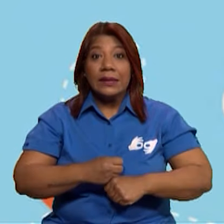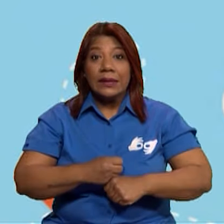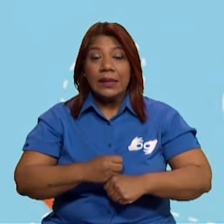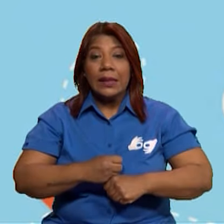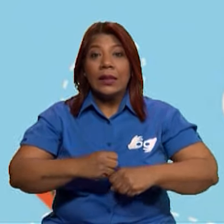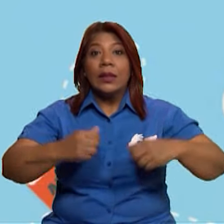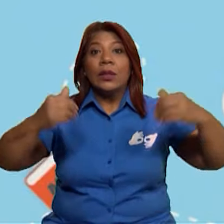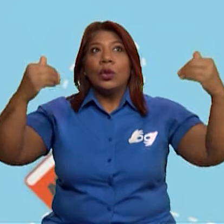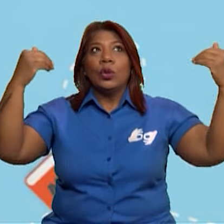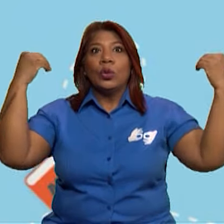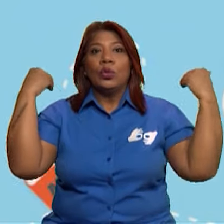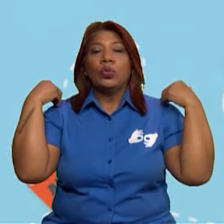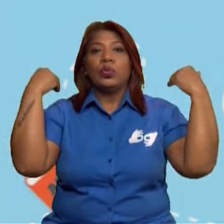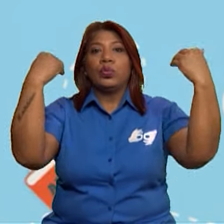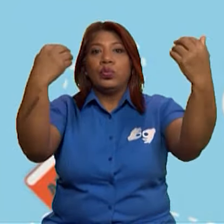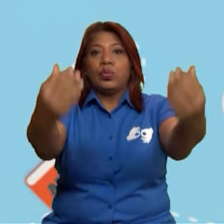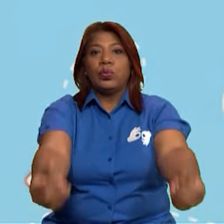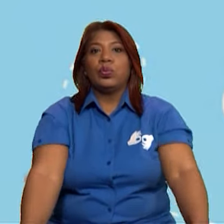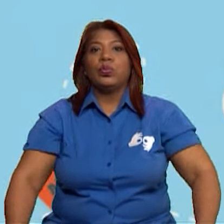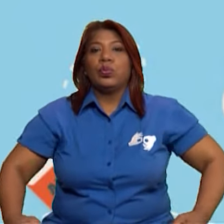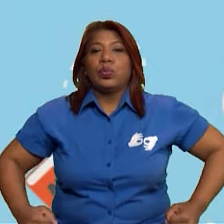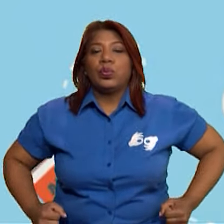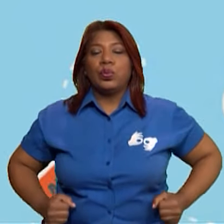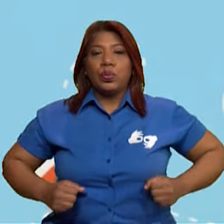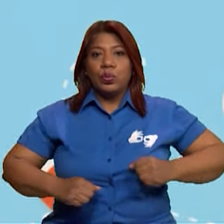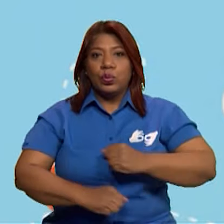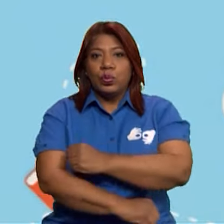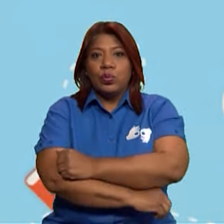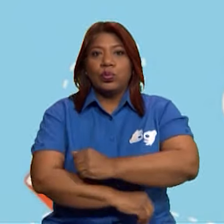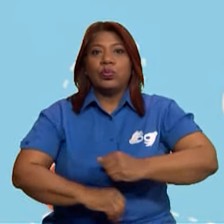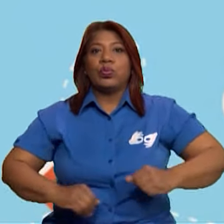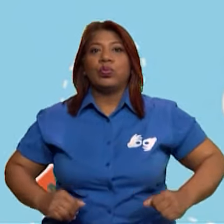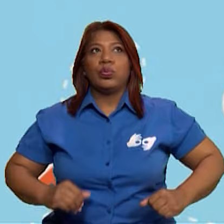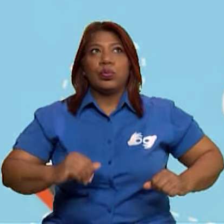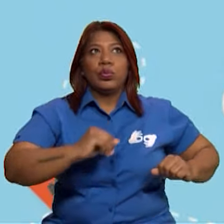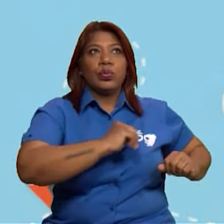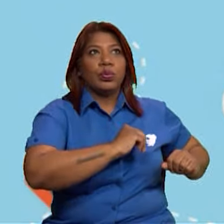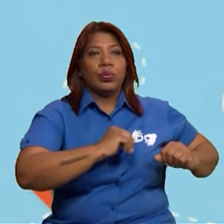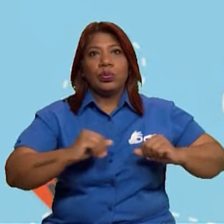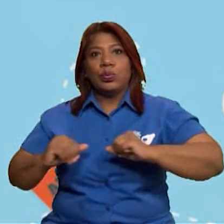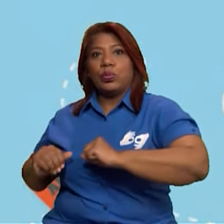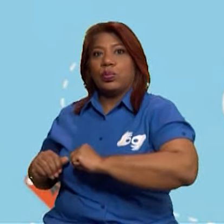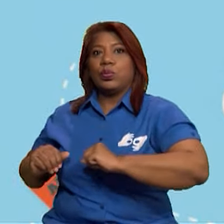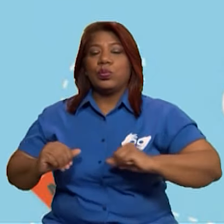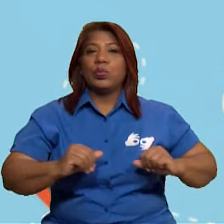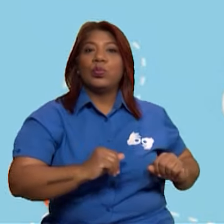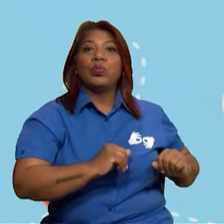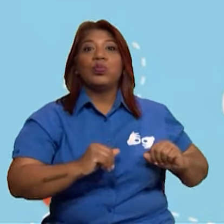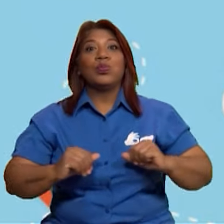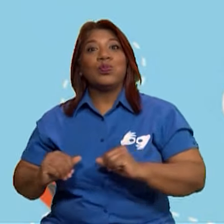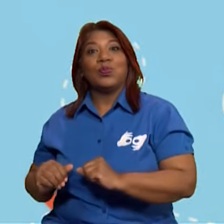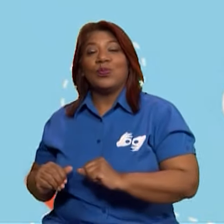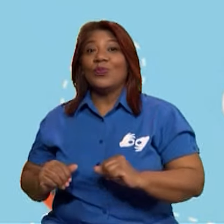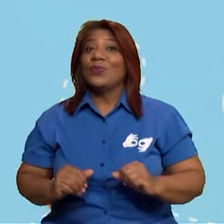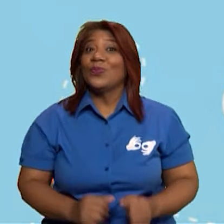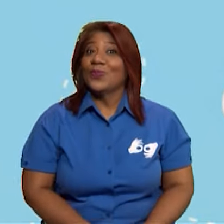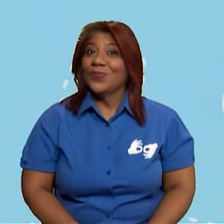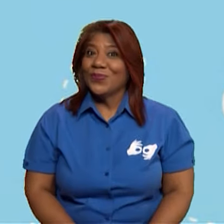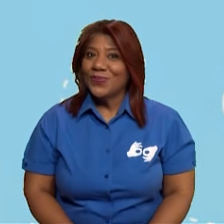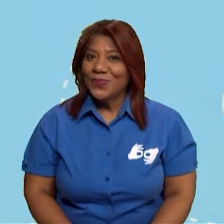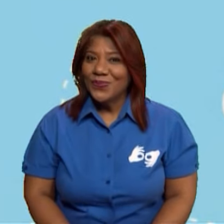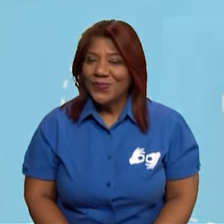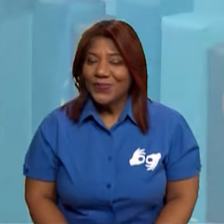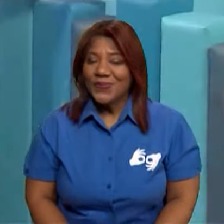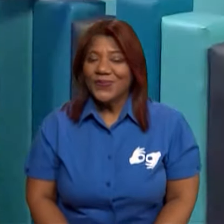Es un conjunto de movimientos que forman parte de la vida diaria y que me permiten mantenerme saludable. Tu cuerpo